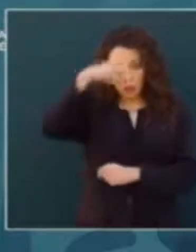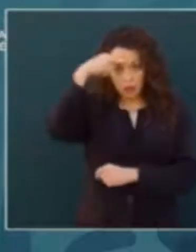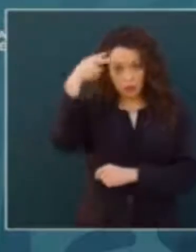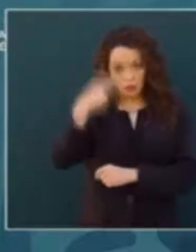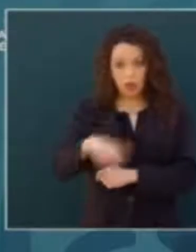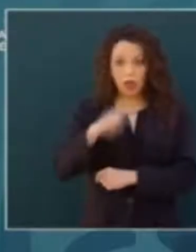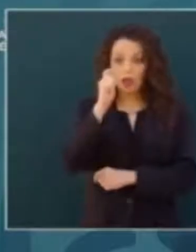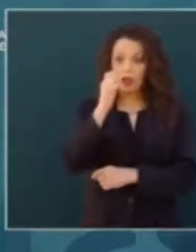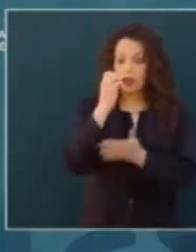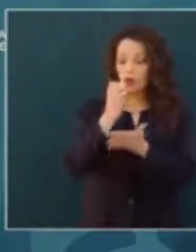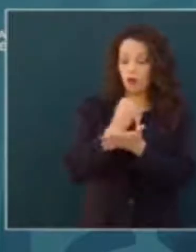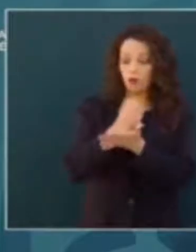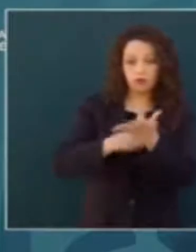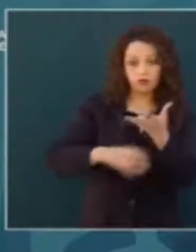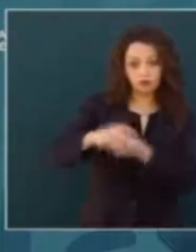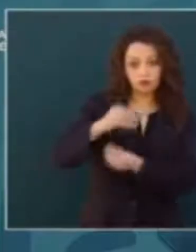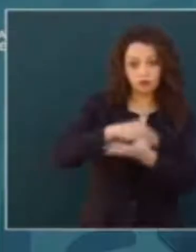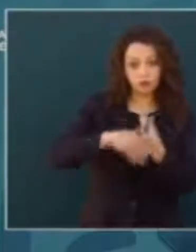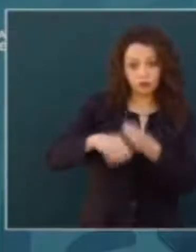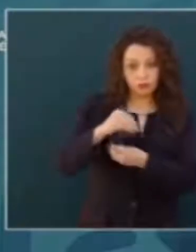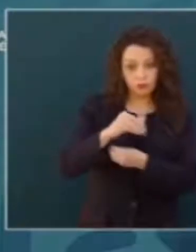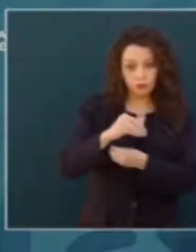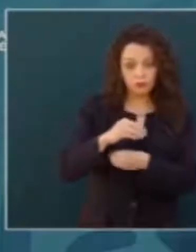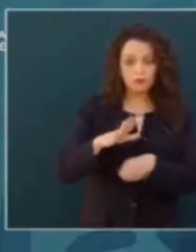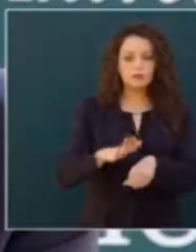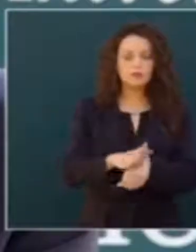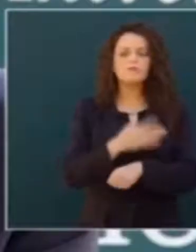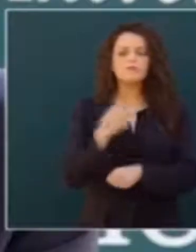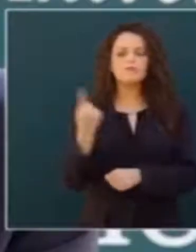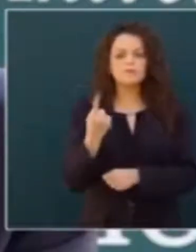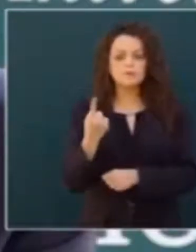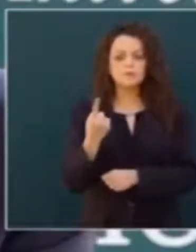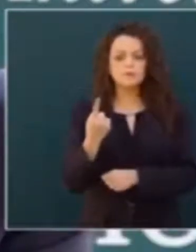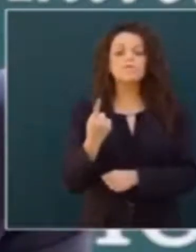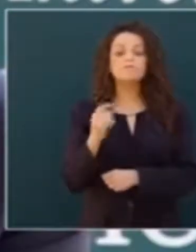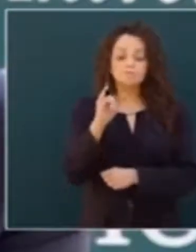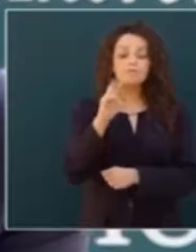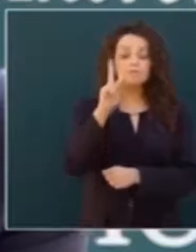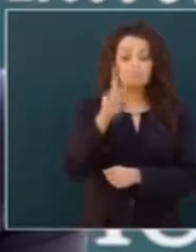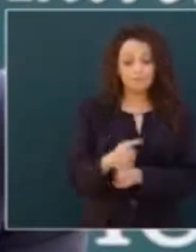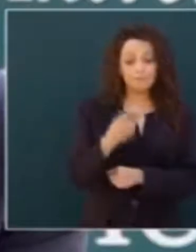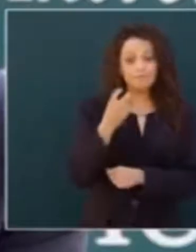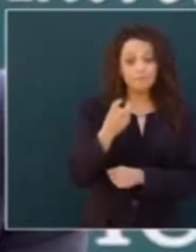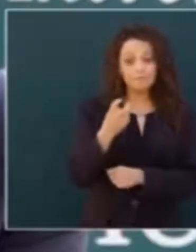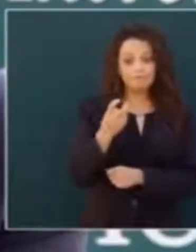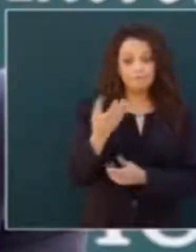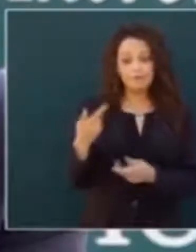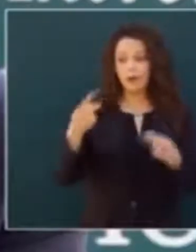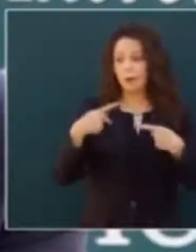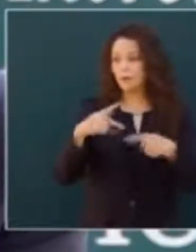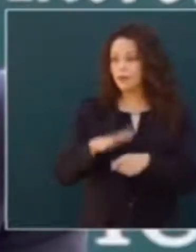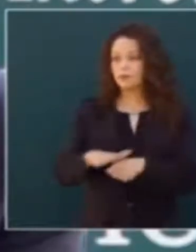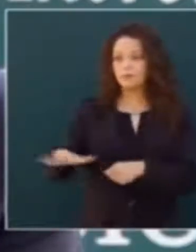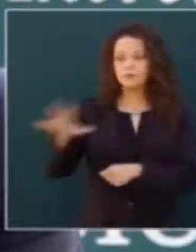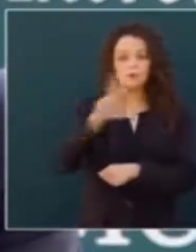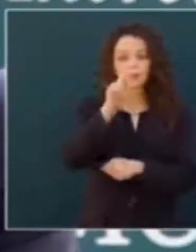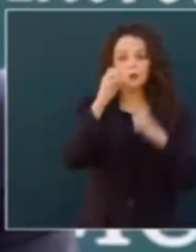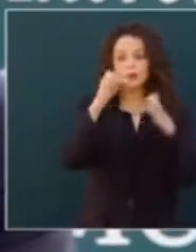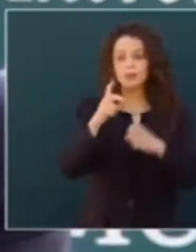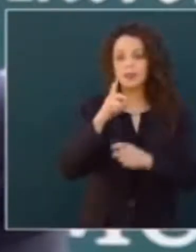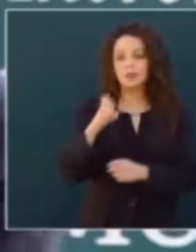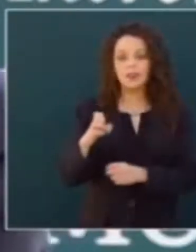realización produjo ciertamente inconformidades y roces diplomáticos, pero